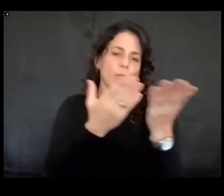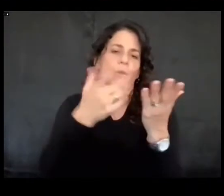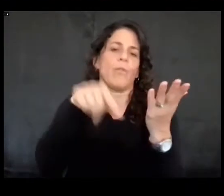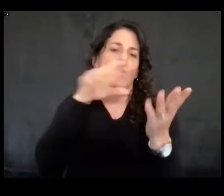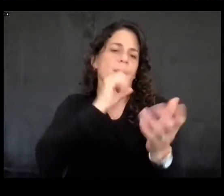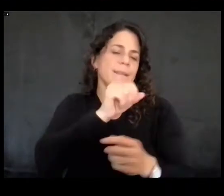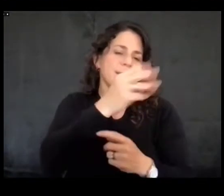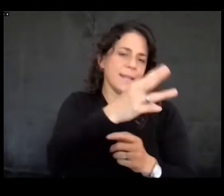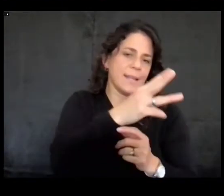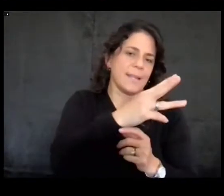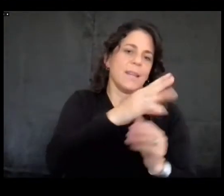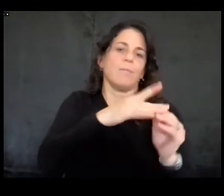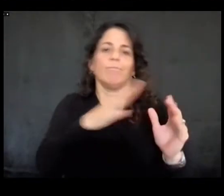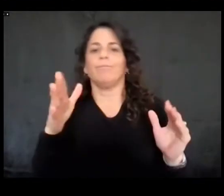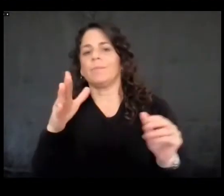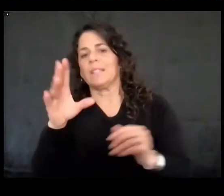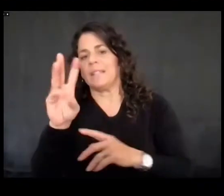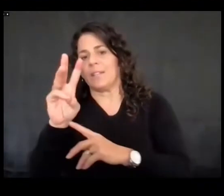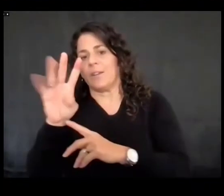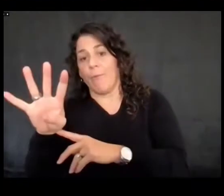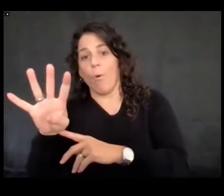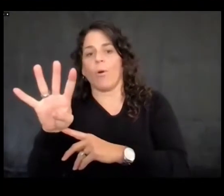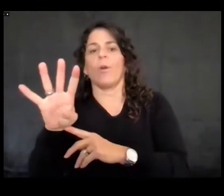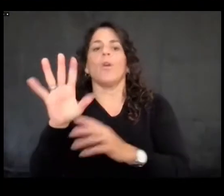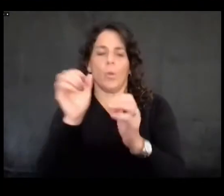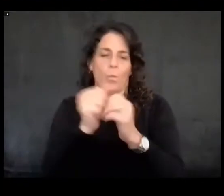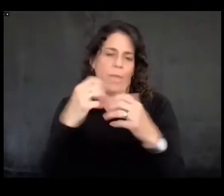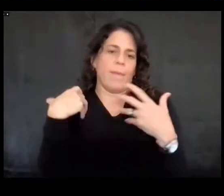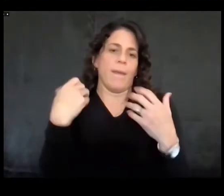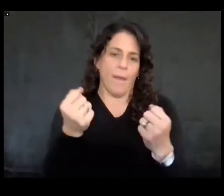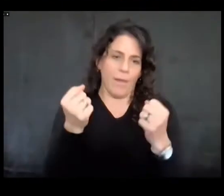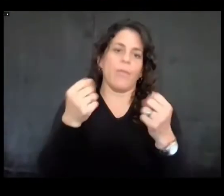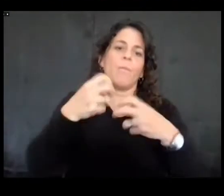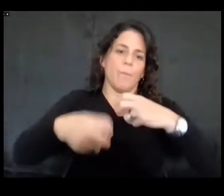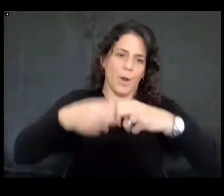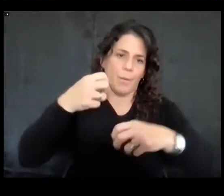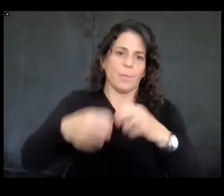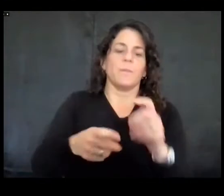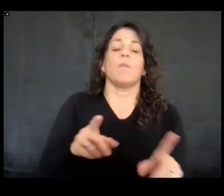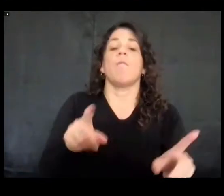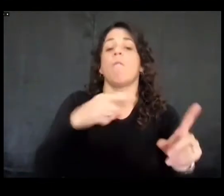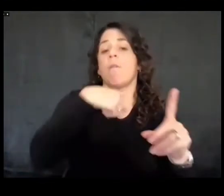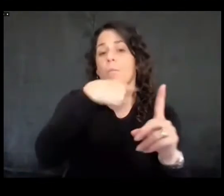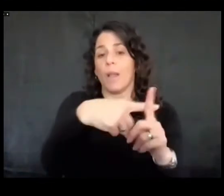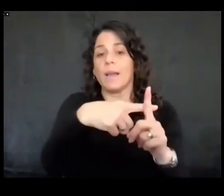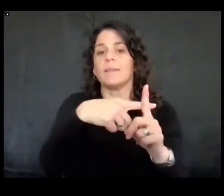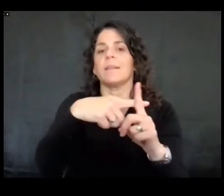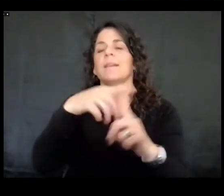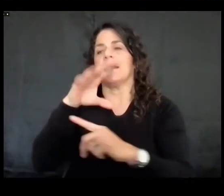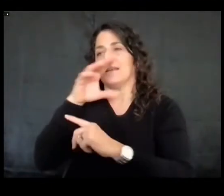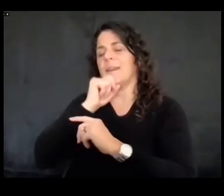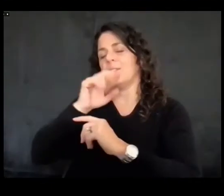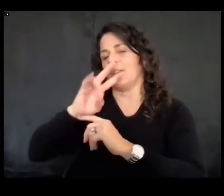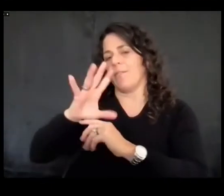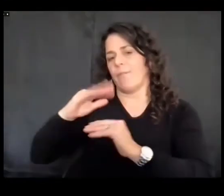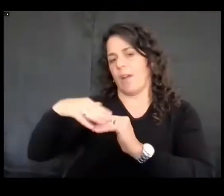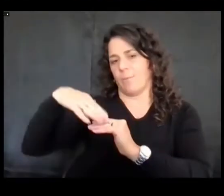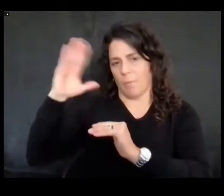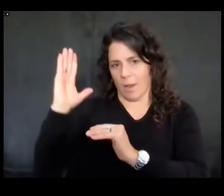de 16 a 64 que tengan condiciones severas y como si también los 65 y